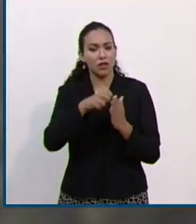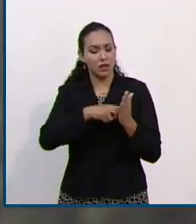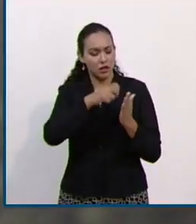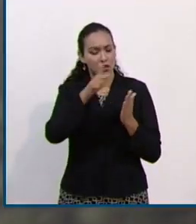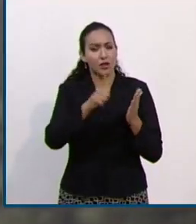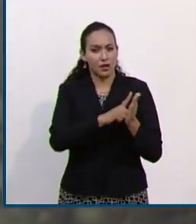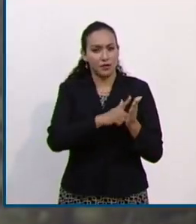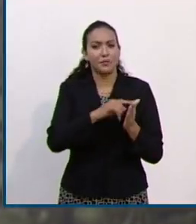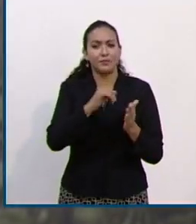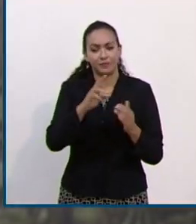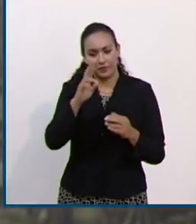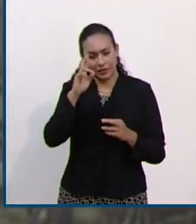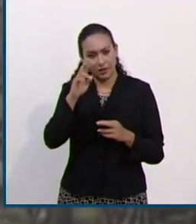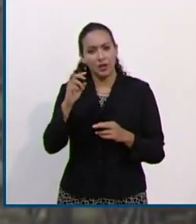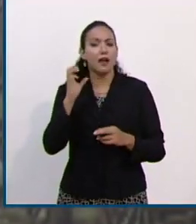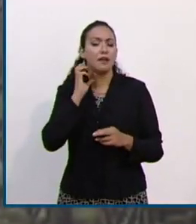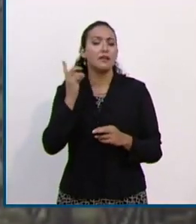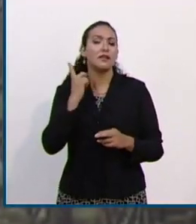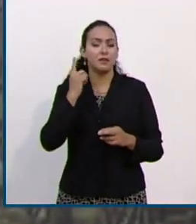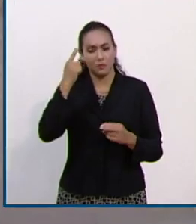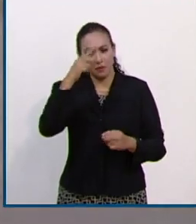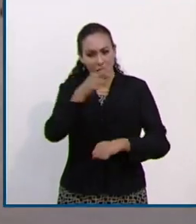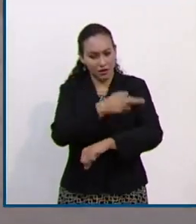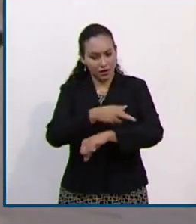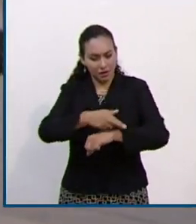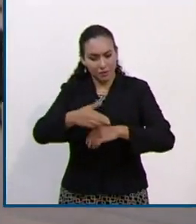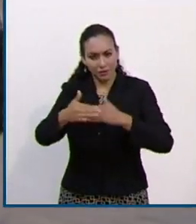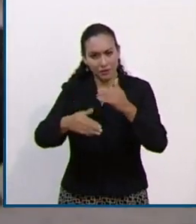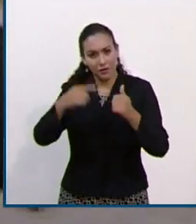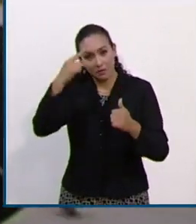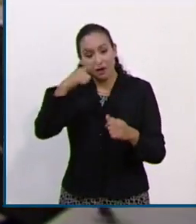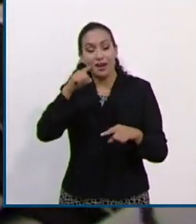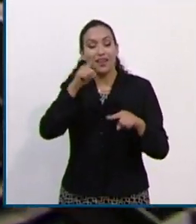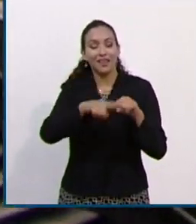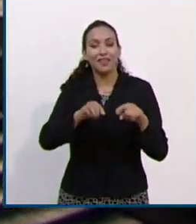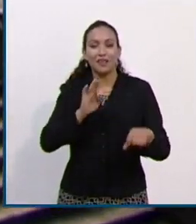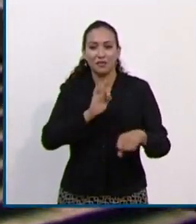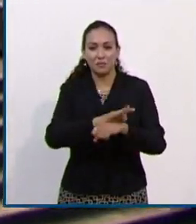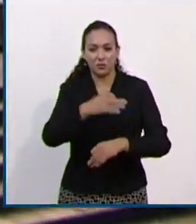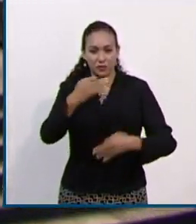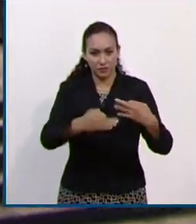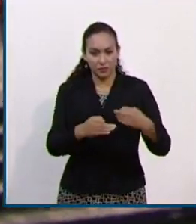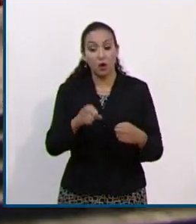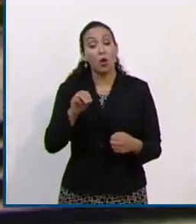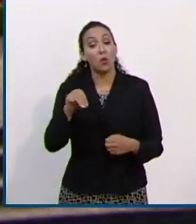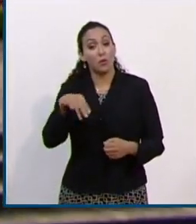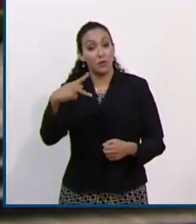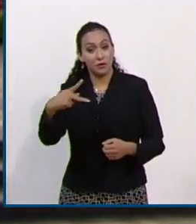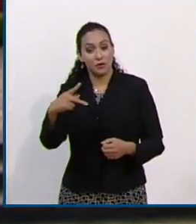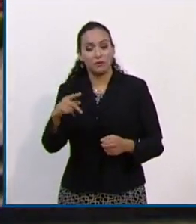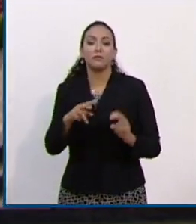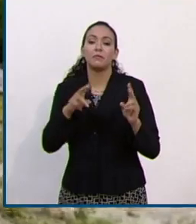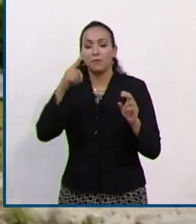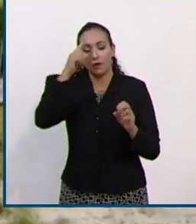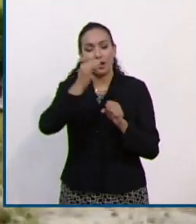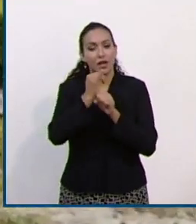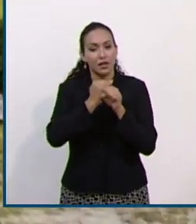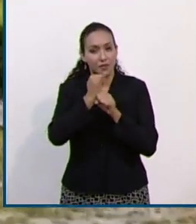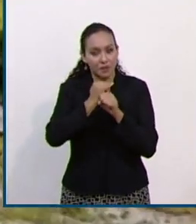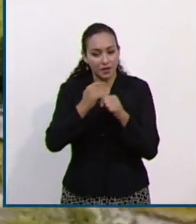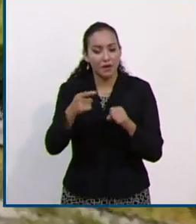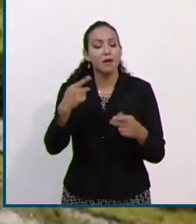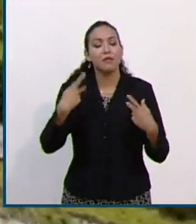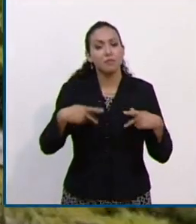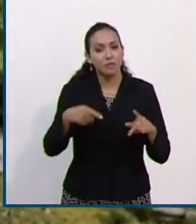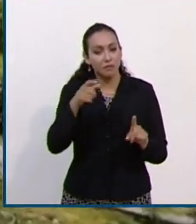de la Cámara de Diputados como instructor de los procedimientos para retirar el fuero, ni las del Ministerio Público Federal en materia de investigación y persecución de